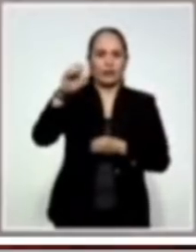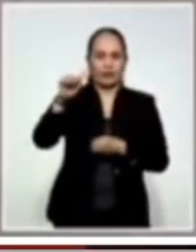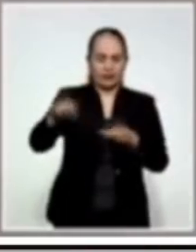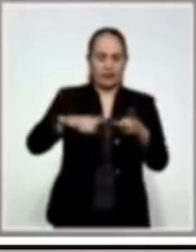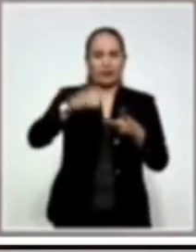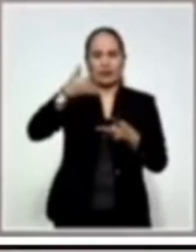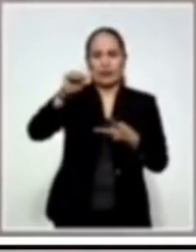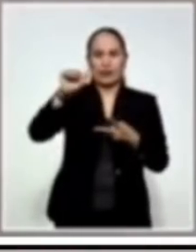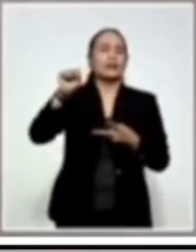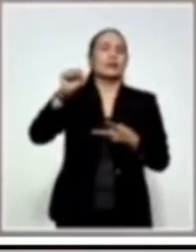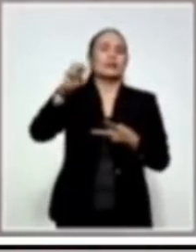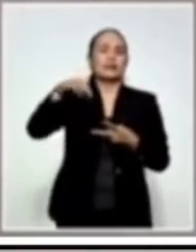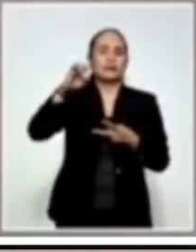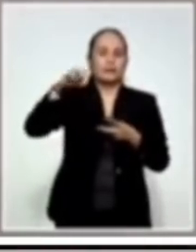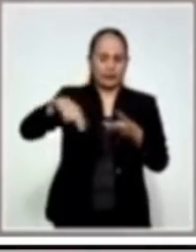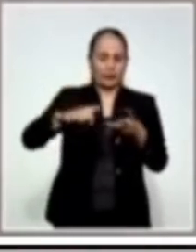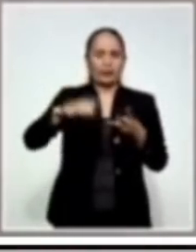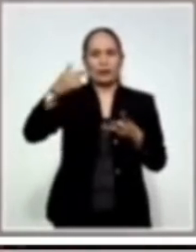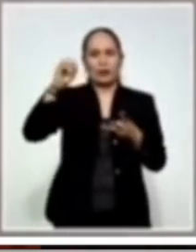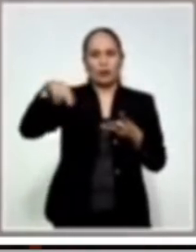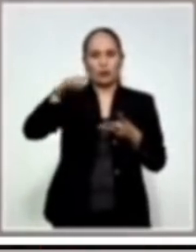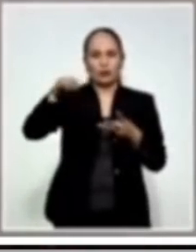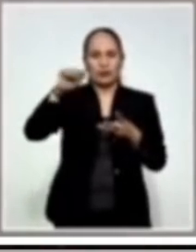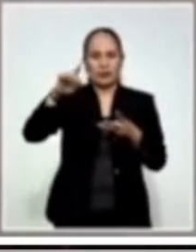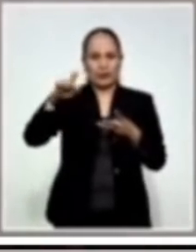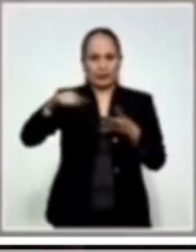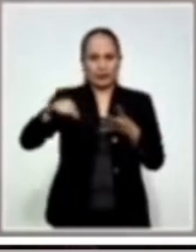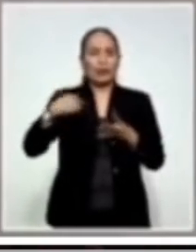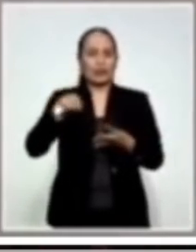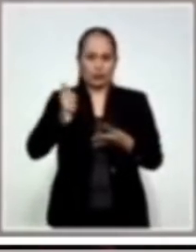Yasmín Esquivel, el ministro González Alcántara y un servidor.